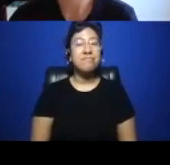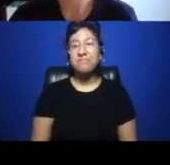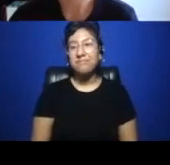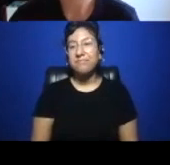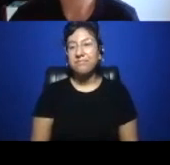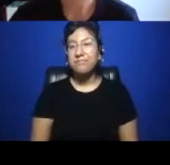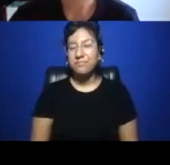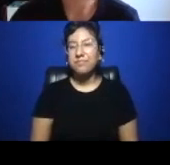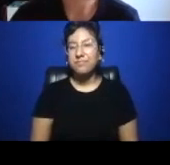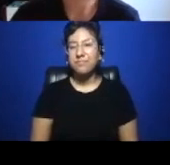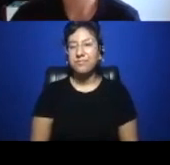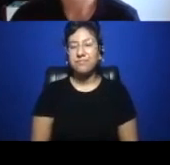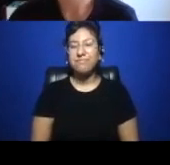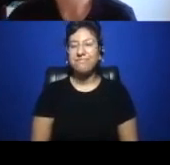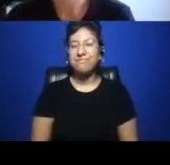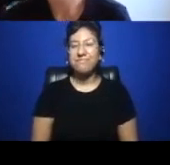qué terminas haciendo.